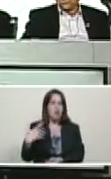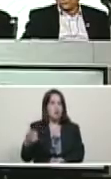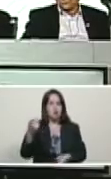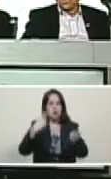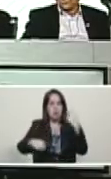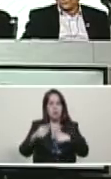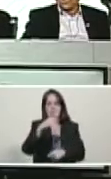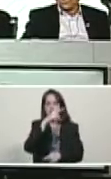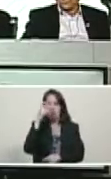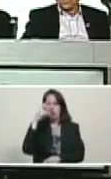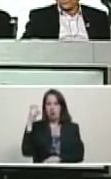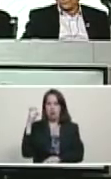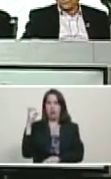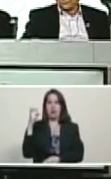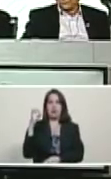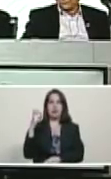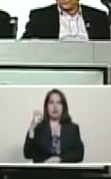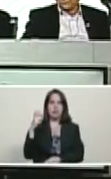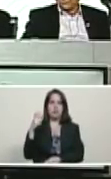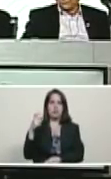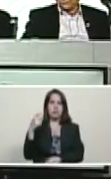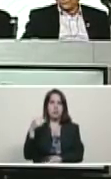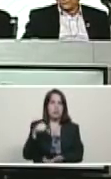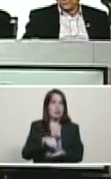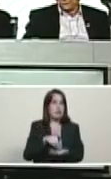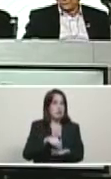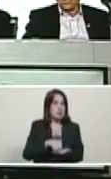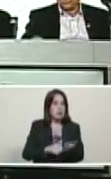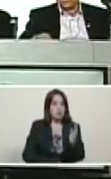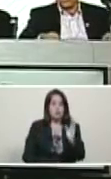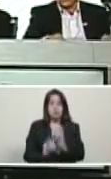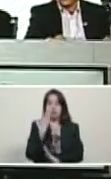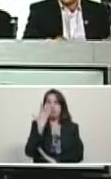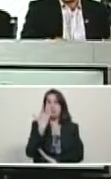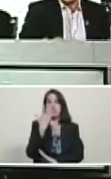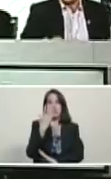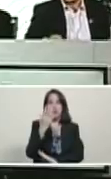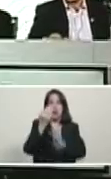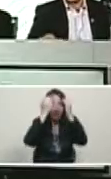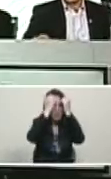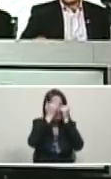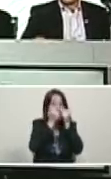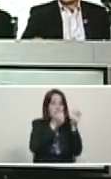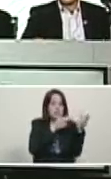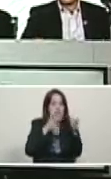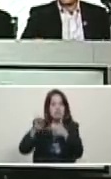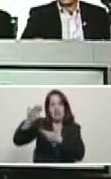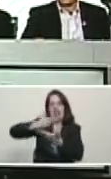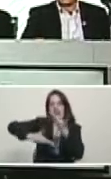donde se desarrollan los acontecimientos del surgimiento de las mafias narcotraficantes